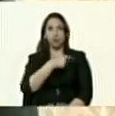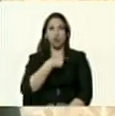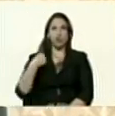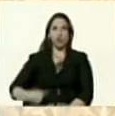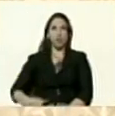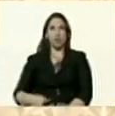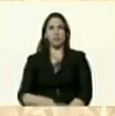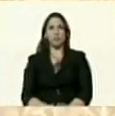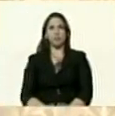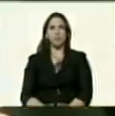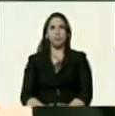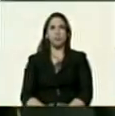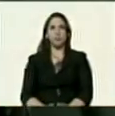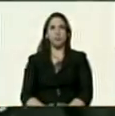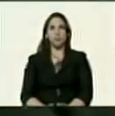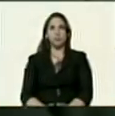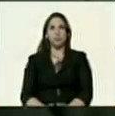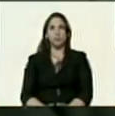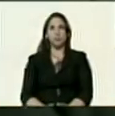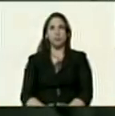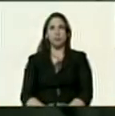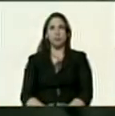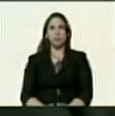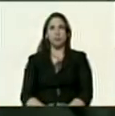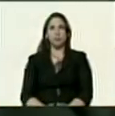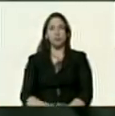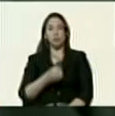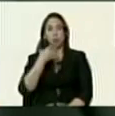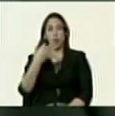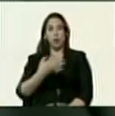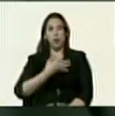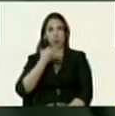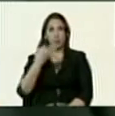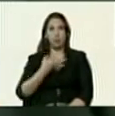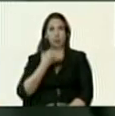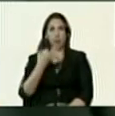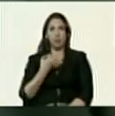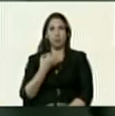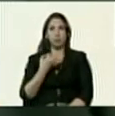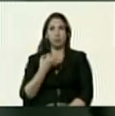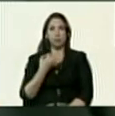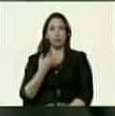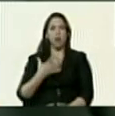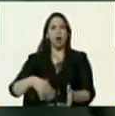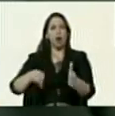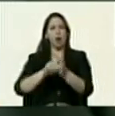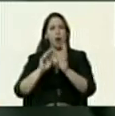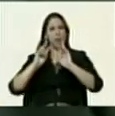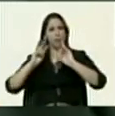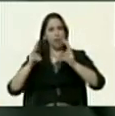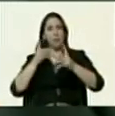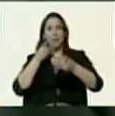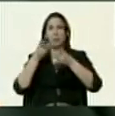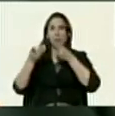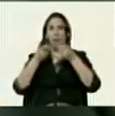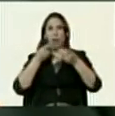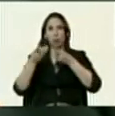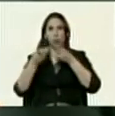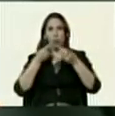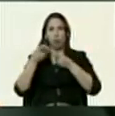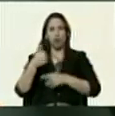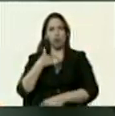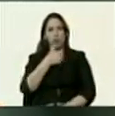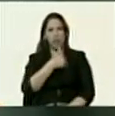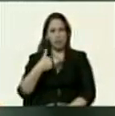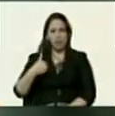China. ¿Cómo está, presidente? Buenas tardes. Volviendo al tema del diálogo, le quería